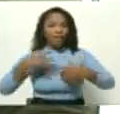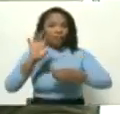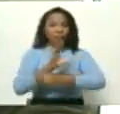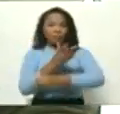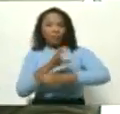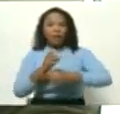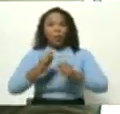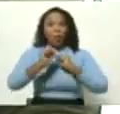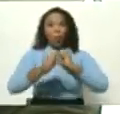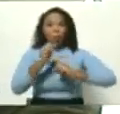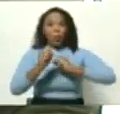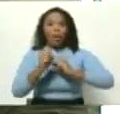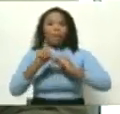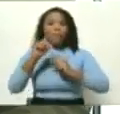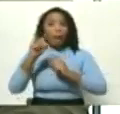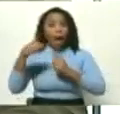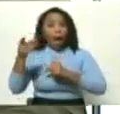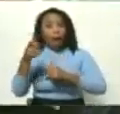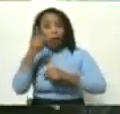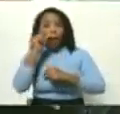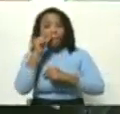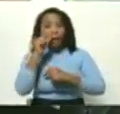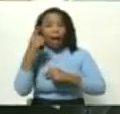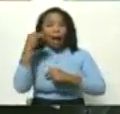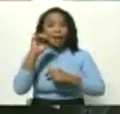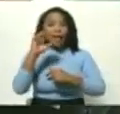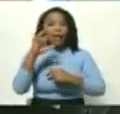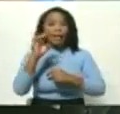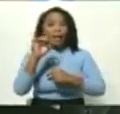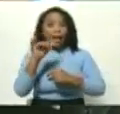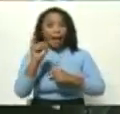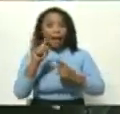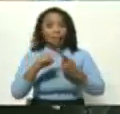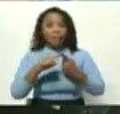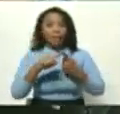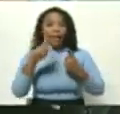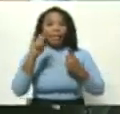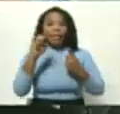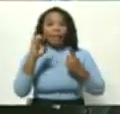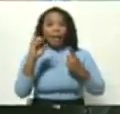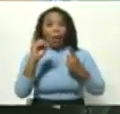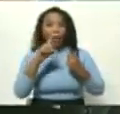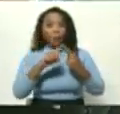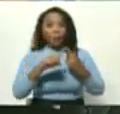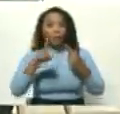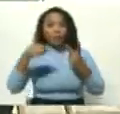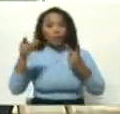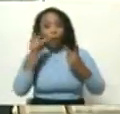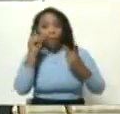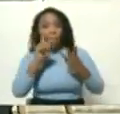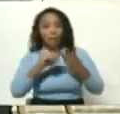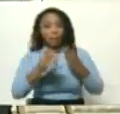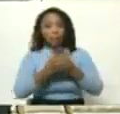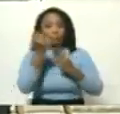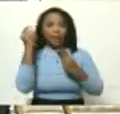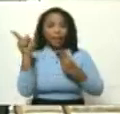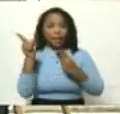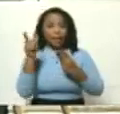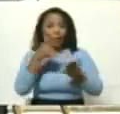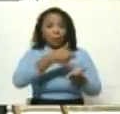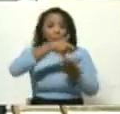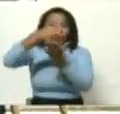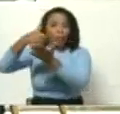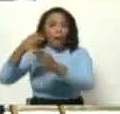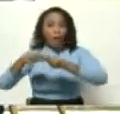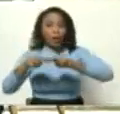pero también hay unos hombres, mi almiranta. Sí, está Rey Armas, Teo Galíndez y Alejandro Rondón. Eso es como un premio a los